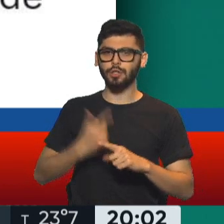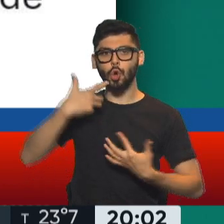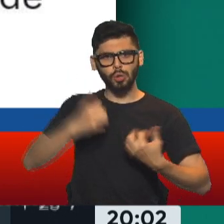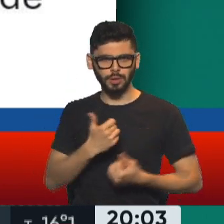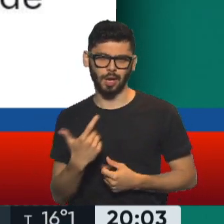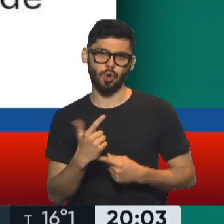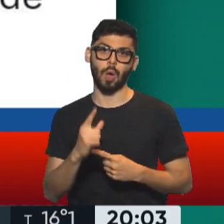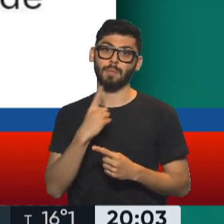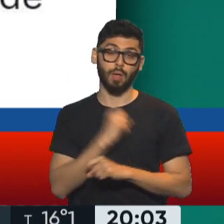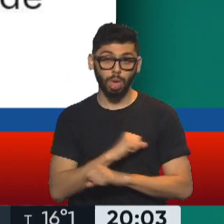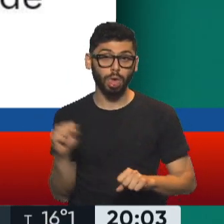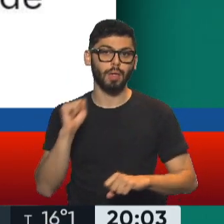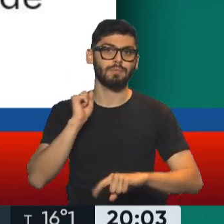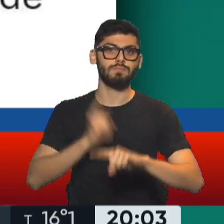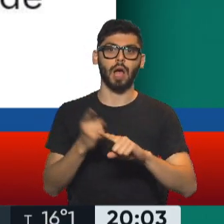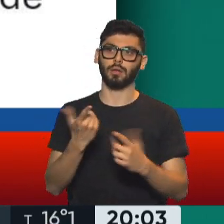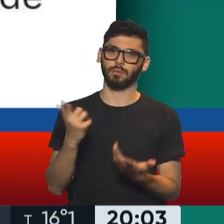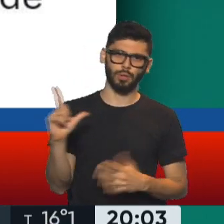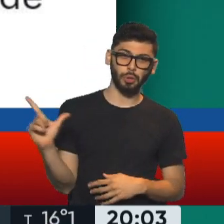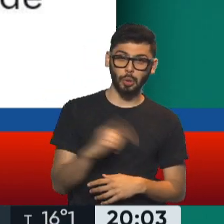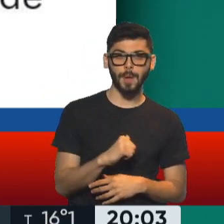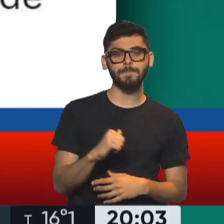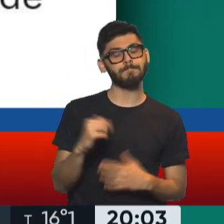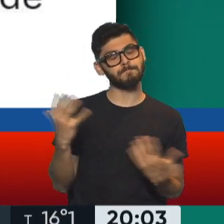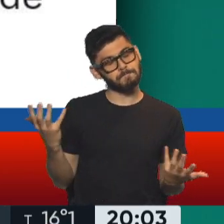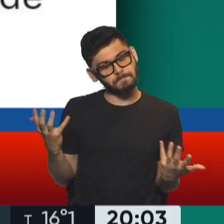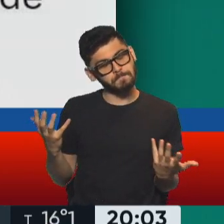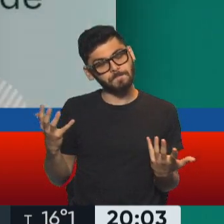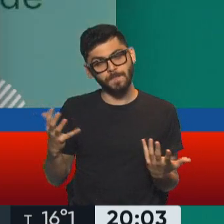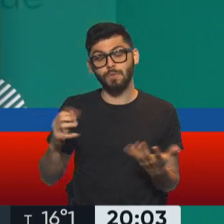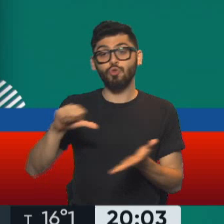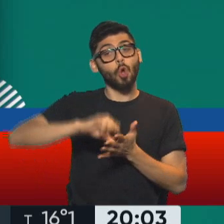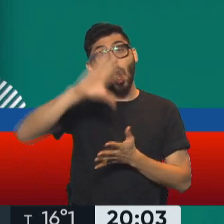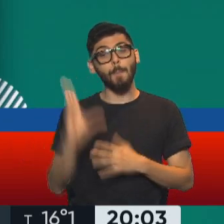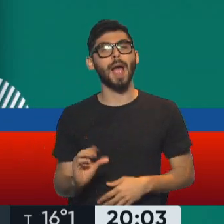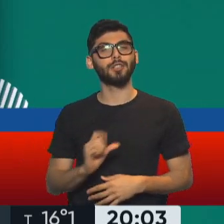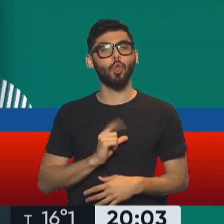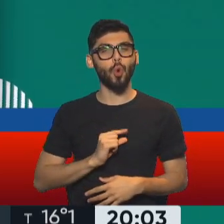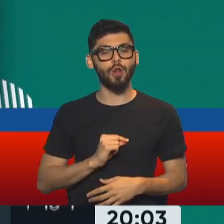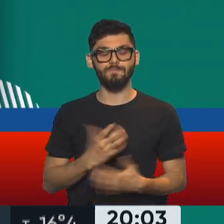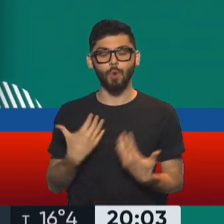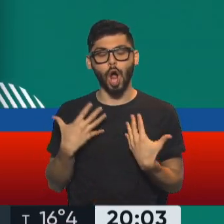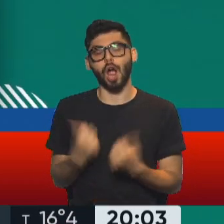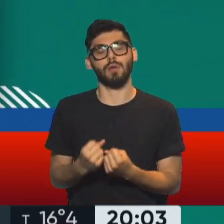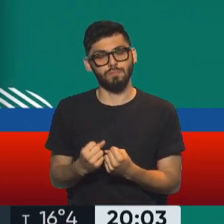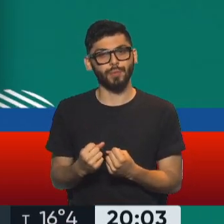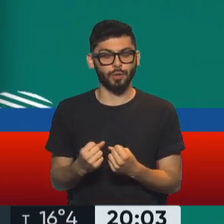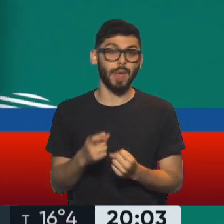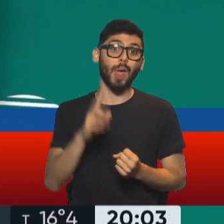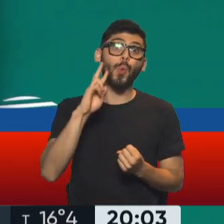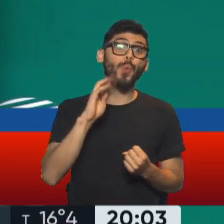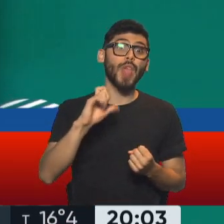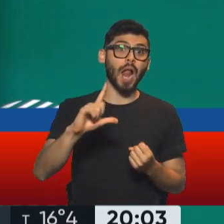y la hipocresía. Acompaño con el más profundo respeto el duelo de todo un país, dice en este caso María Eugenia